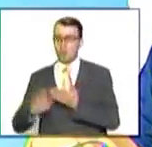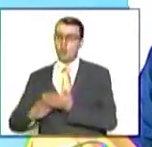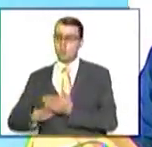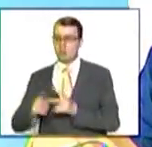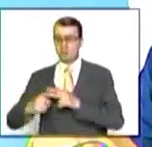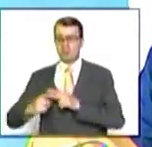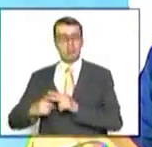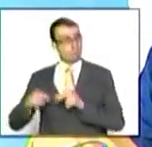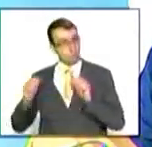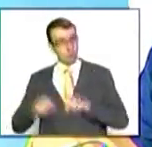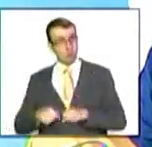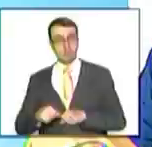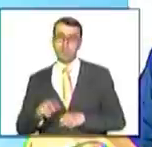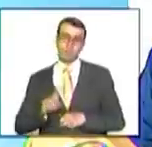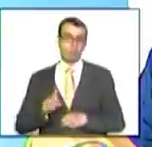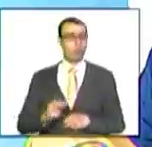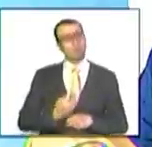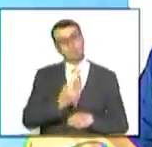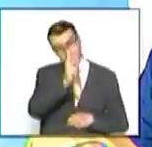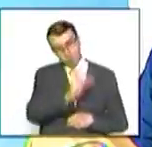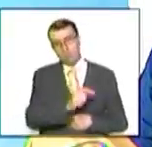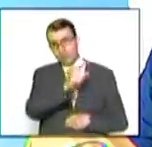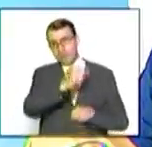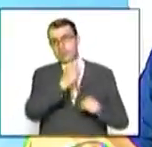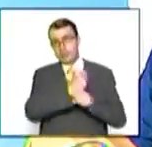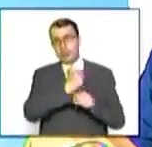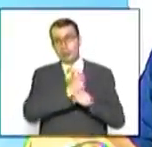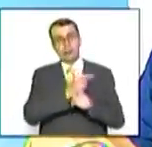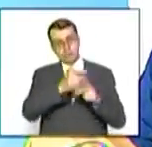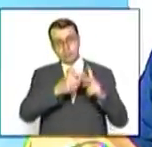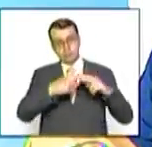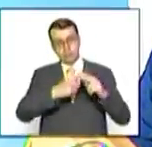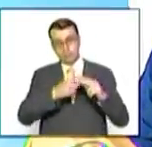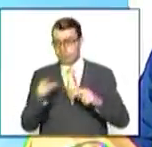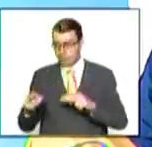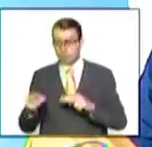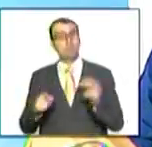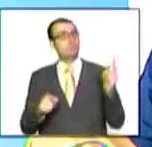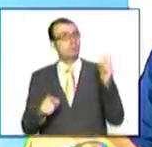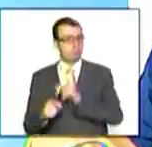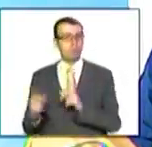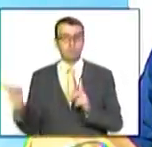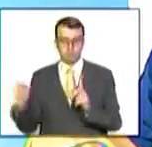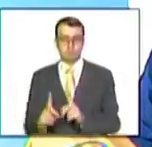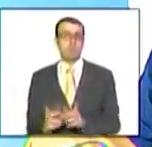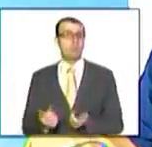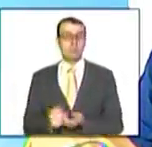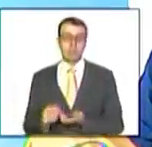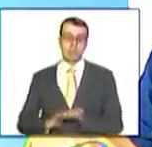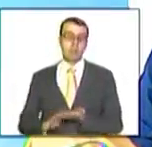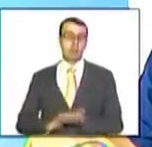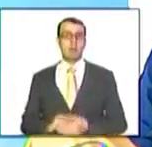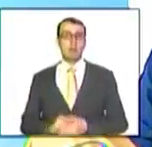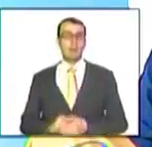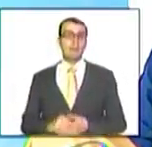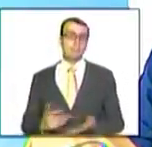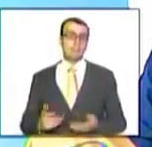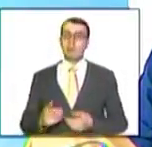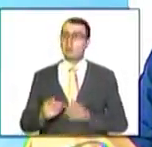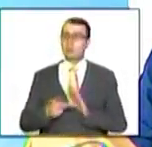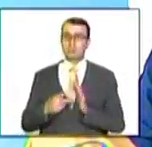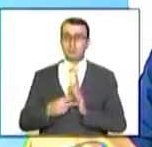creo que todo en la vida tiene una secuencia y uno tiene que ser honesto con la vida y con lo que hace.